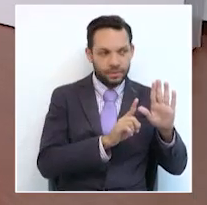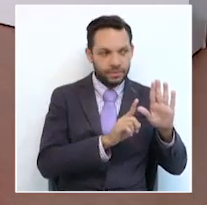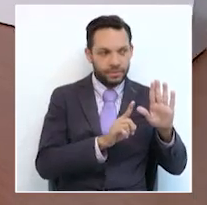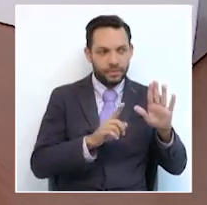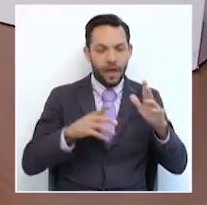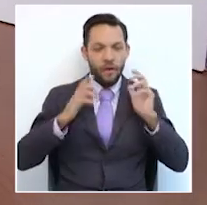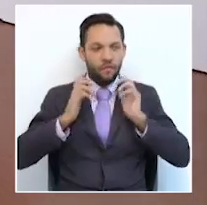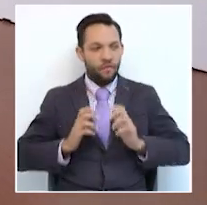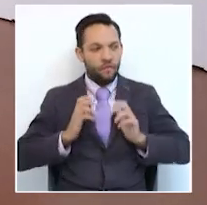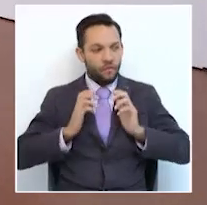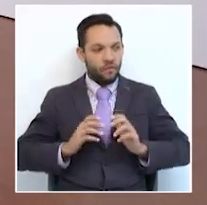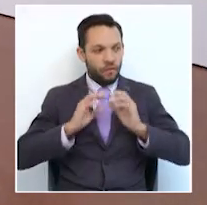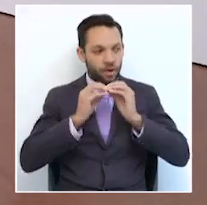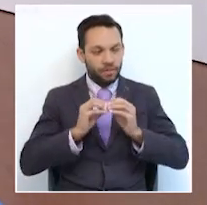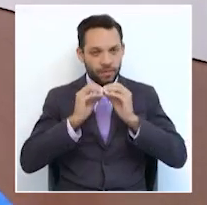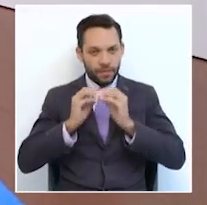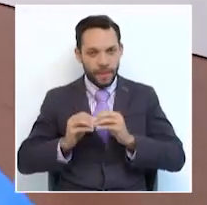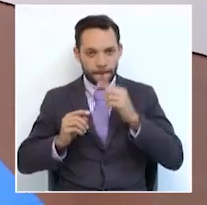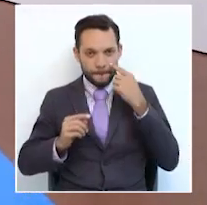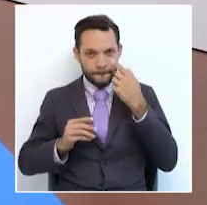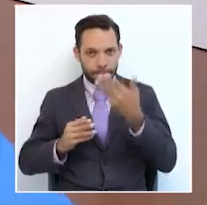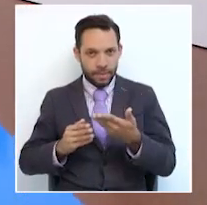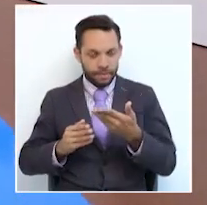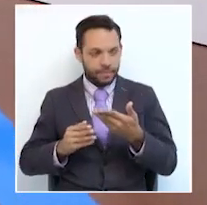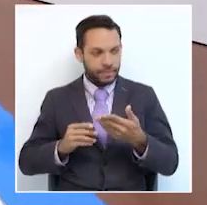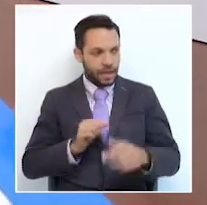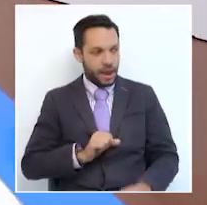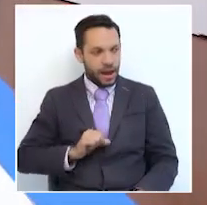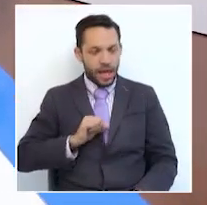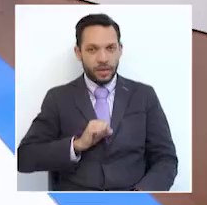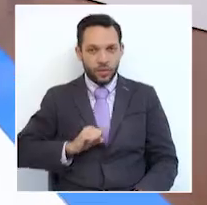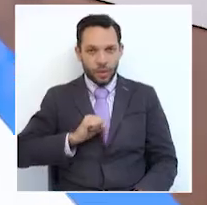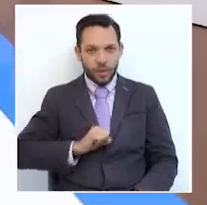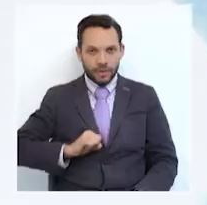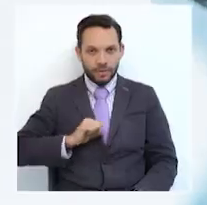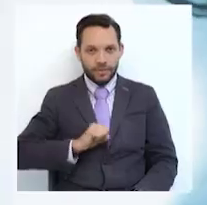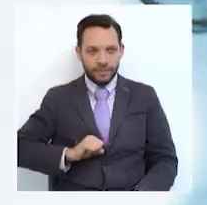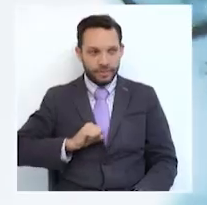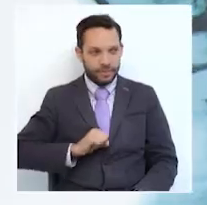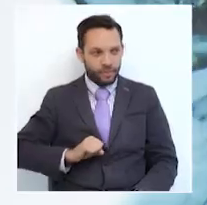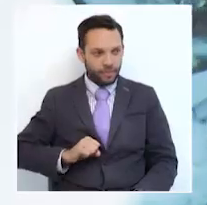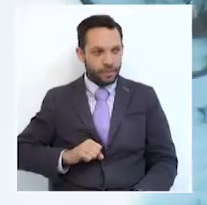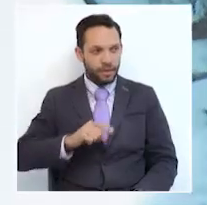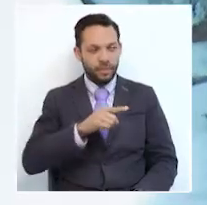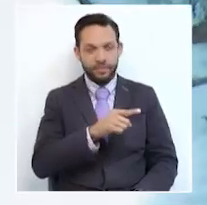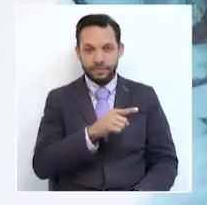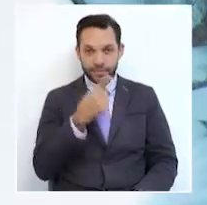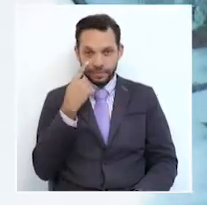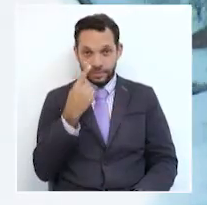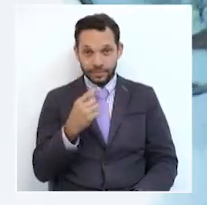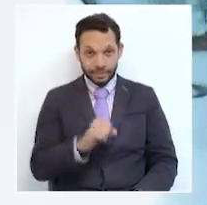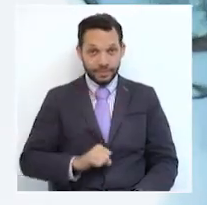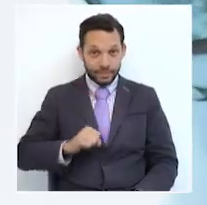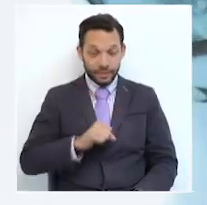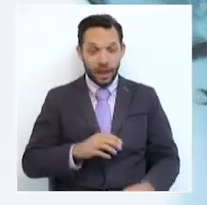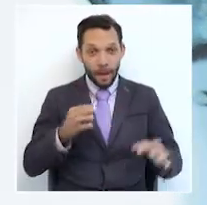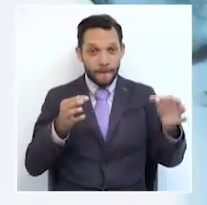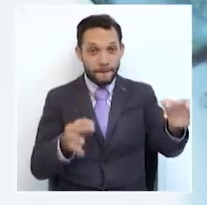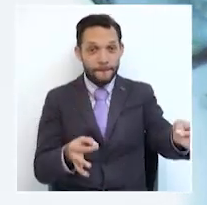anatómico cierto esa la autopsia pero yo lo ponen una radiografía y entonces en esta radiografía